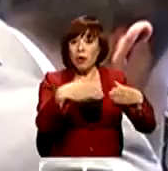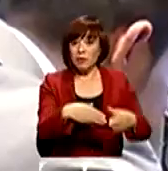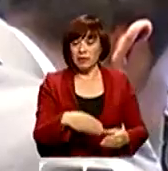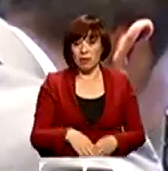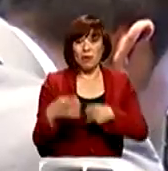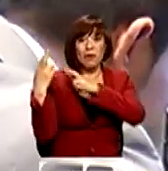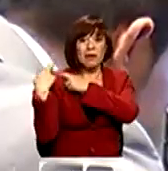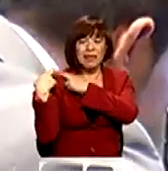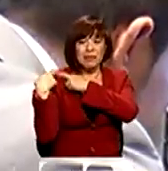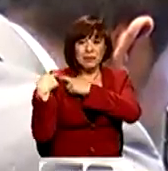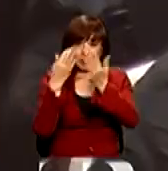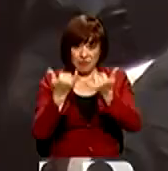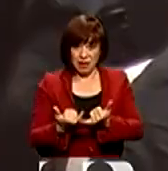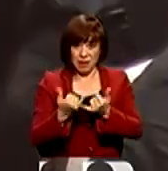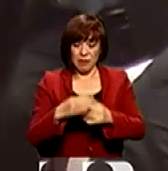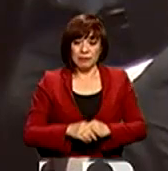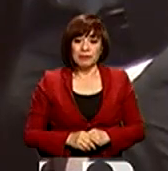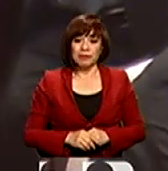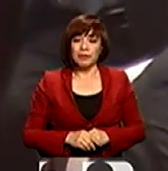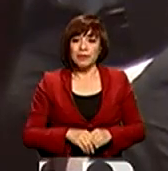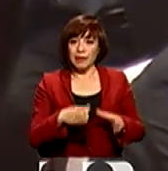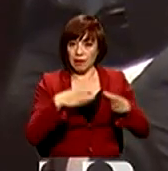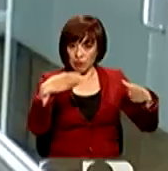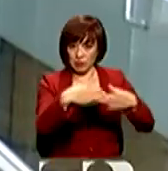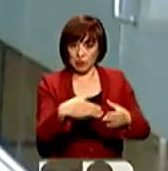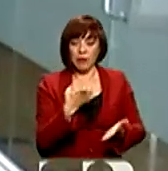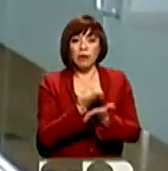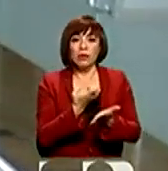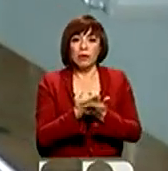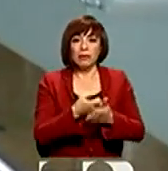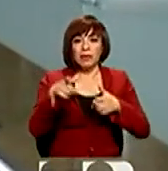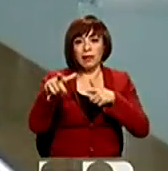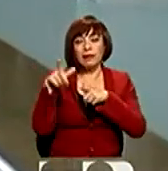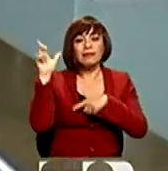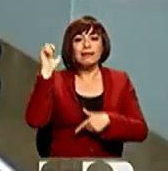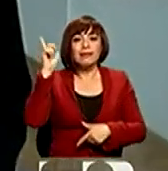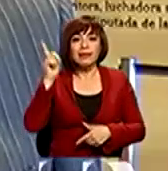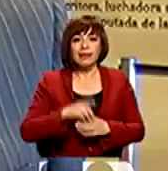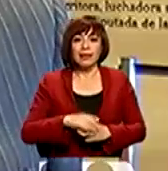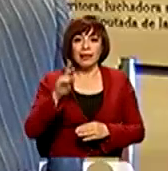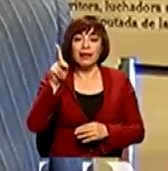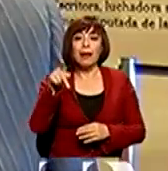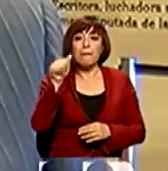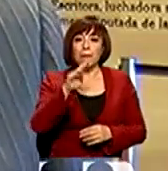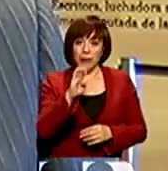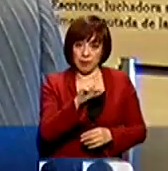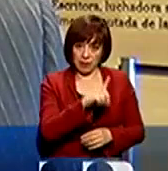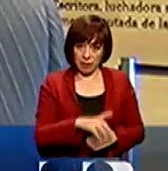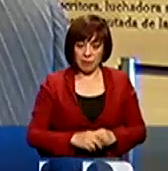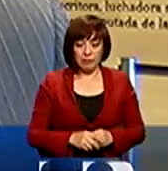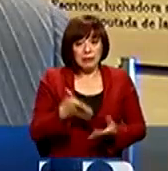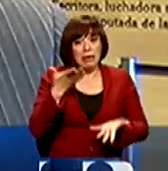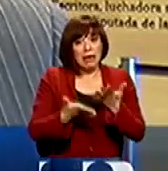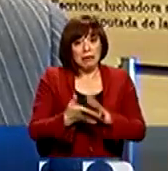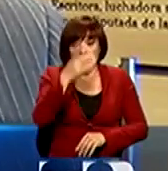que tradicionalmente ha sido la de régimen económico, ahora liderada por Pavel Muñoz del bloque correísta. A menos que se decida lo